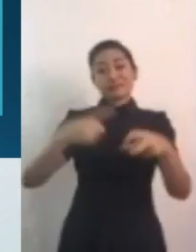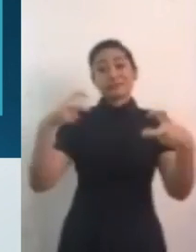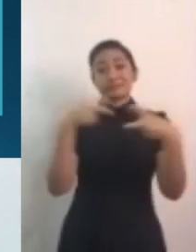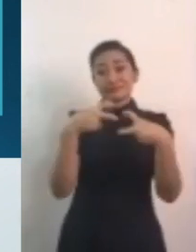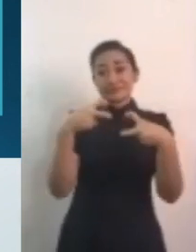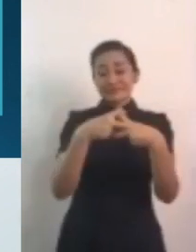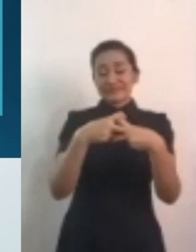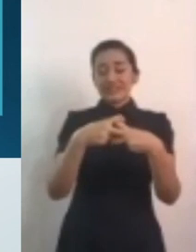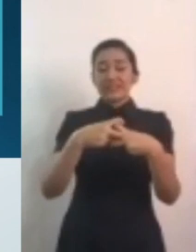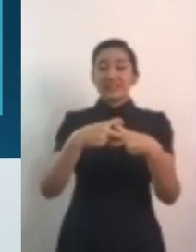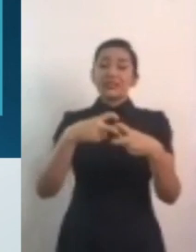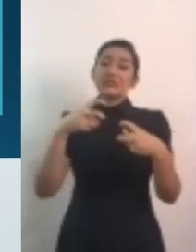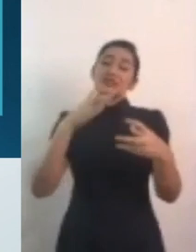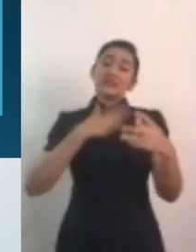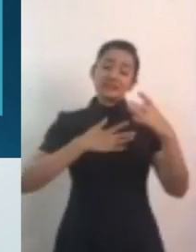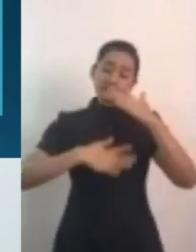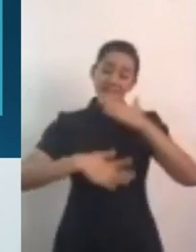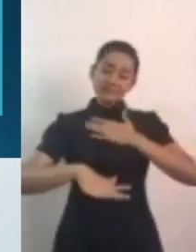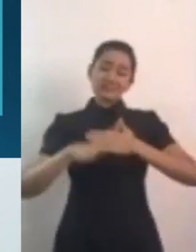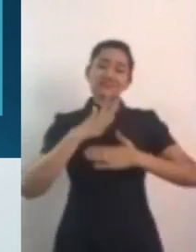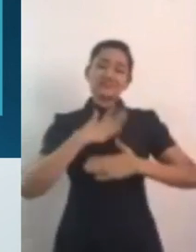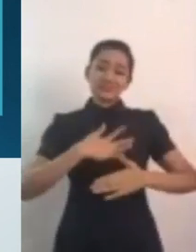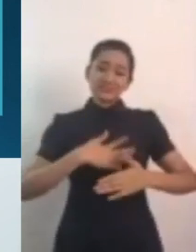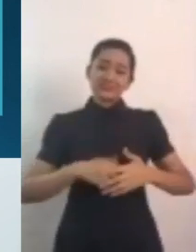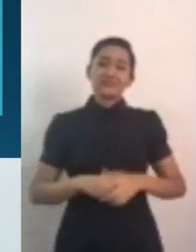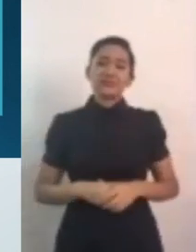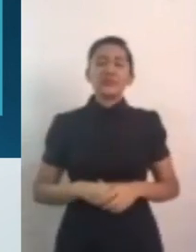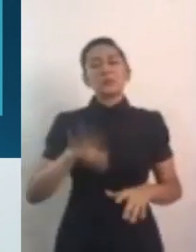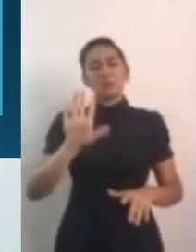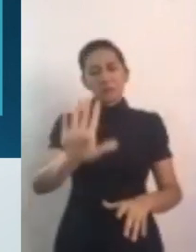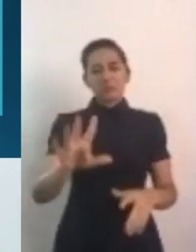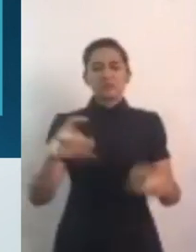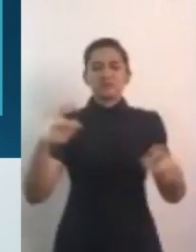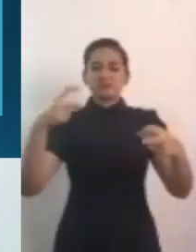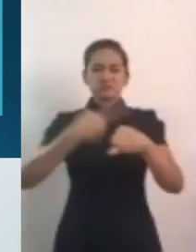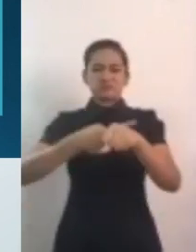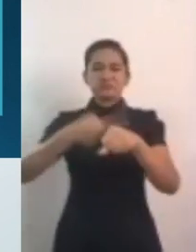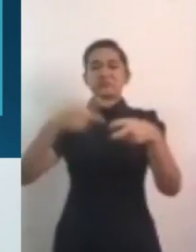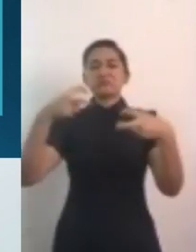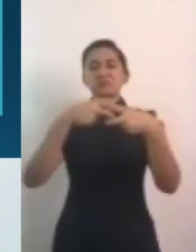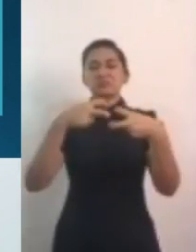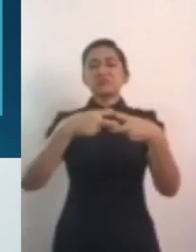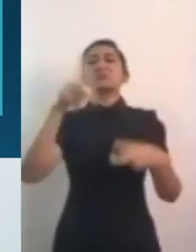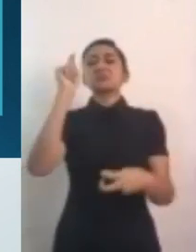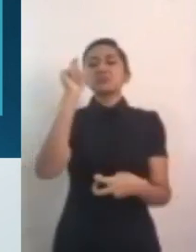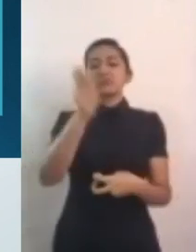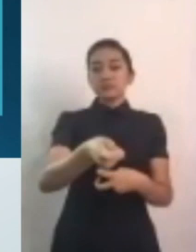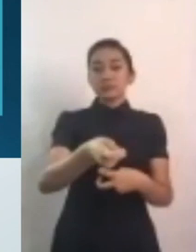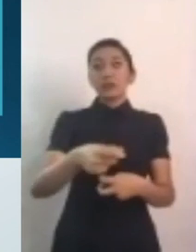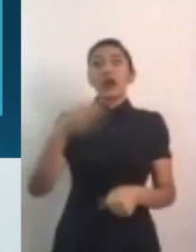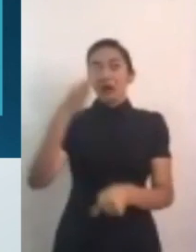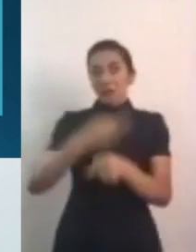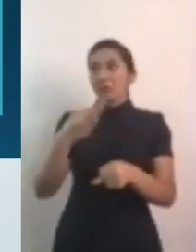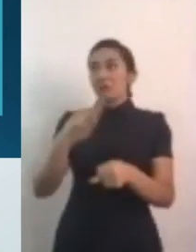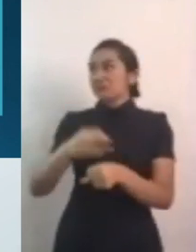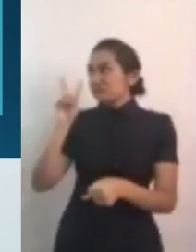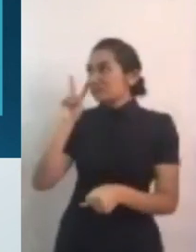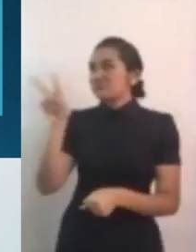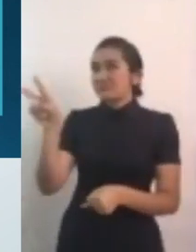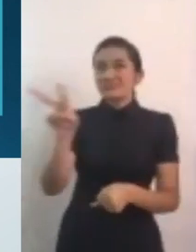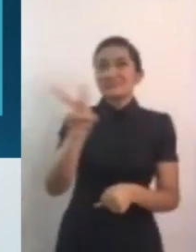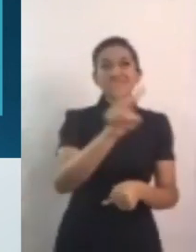que detenernos un minuto en lo que significa el estrés porque se usa muy cotidianamente y es